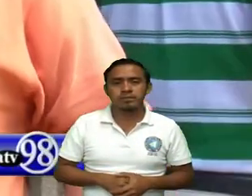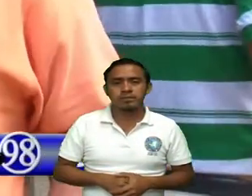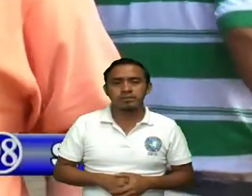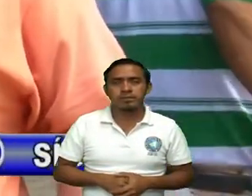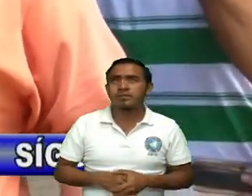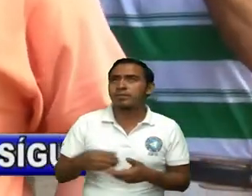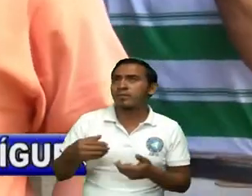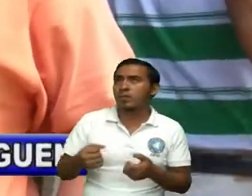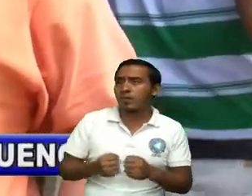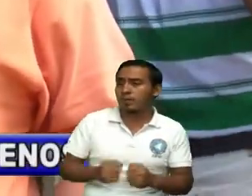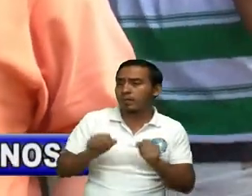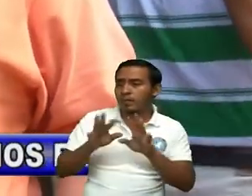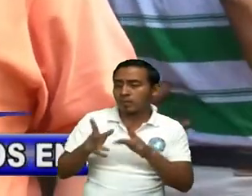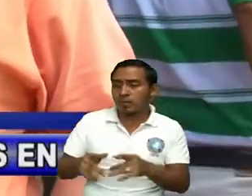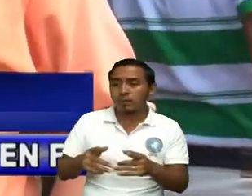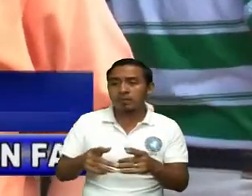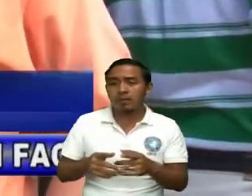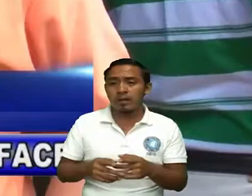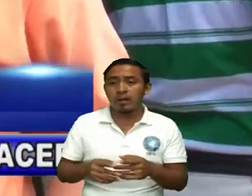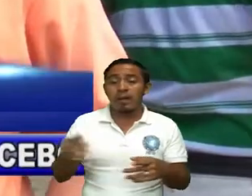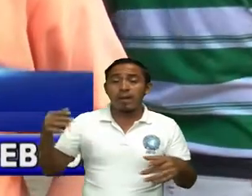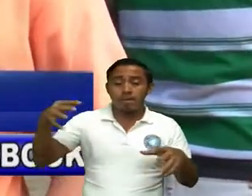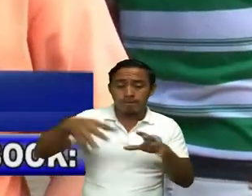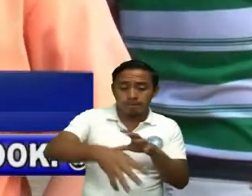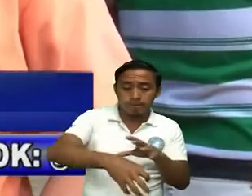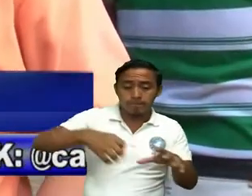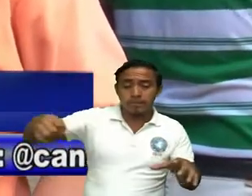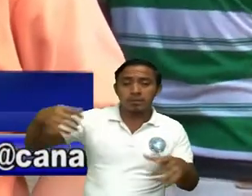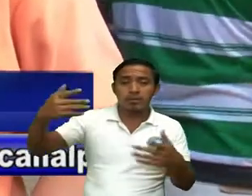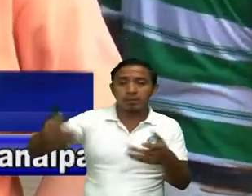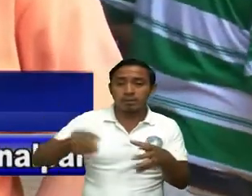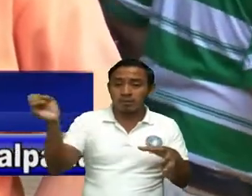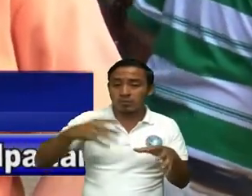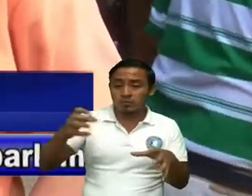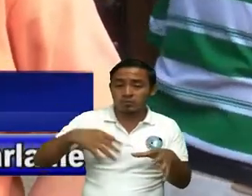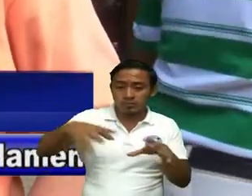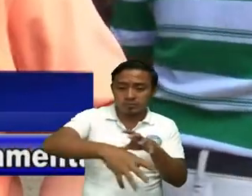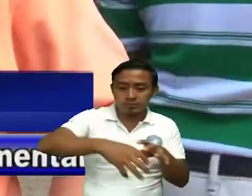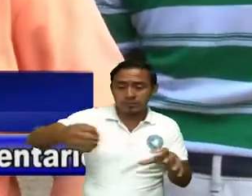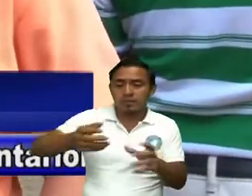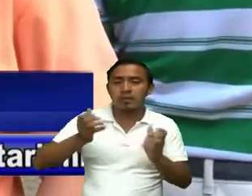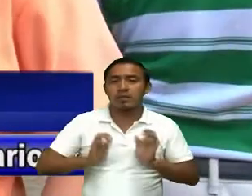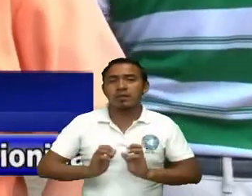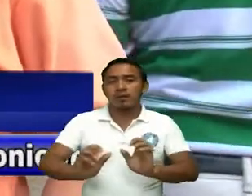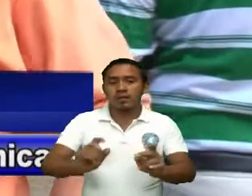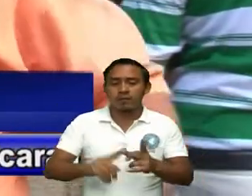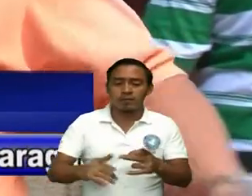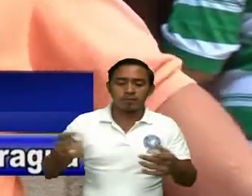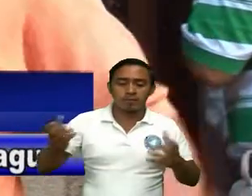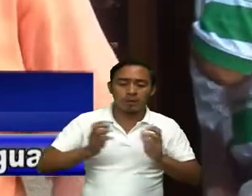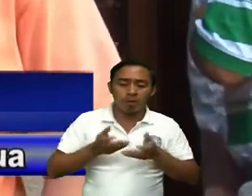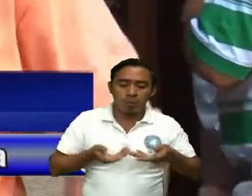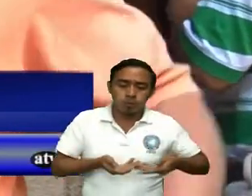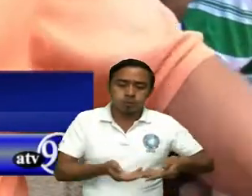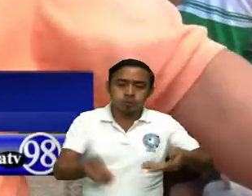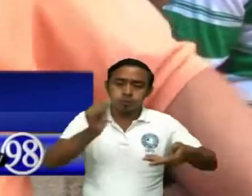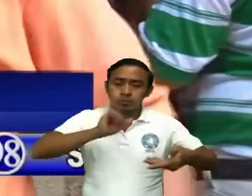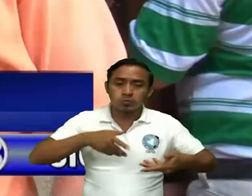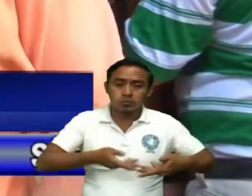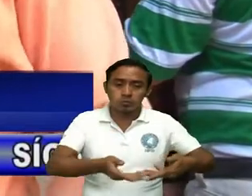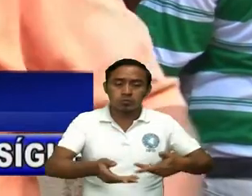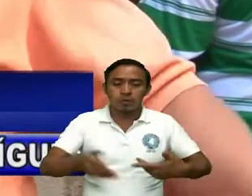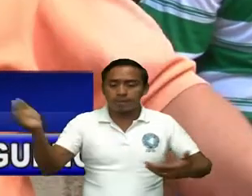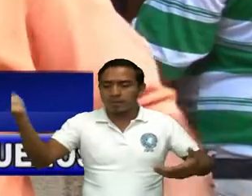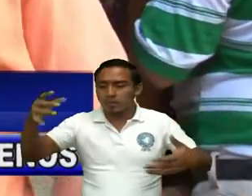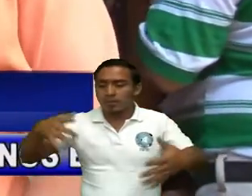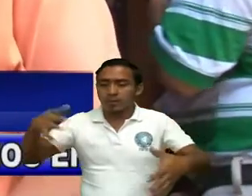El hombre y la mujer que meten la mano a la basura en los vertederos, en las calles, en los cauces y en los